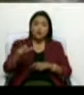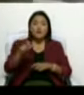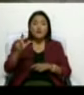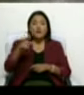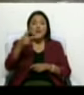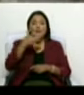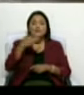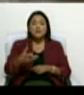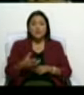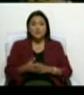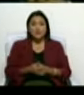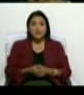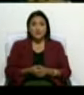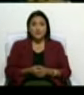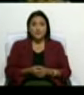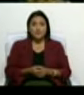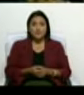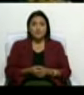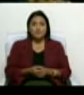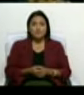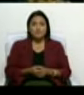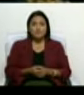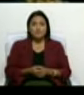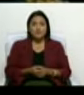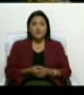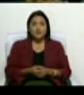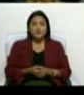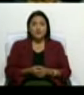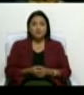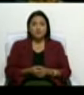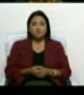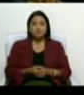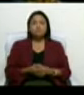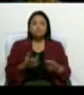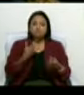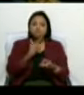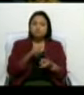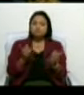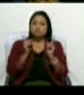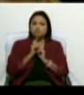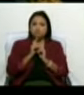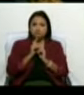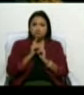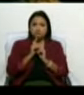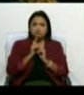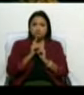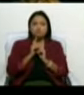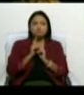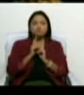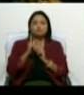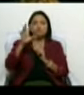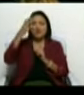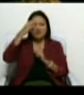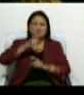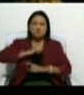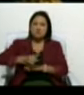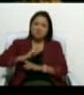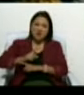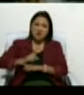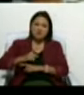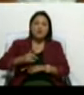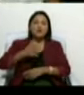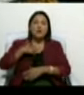diciembre y bueno, allá habrá que decirle a los imperios y a quienes nos pretenden arrebatar nuestra